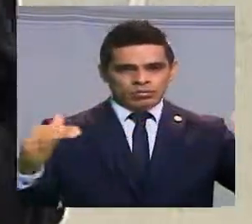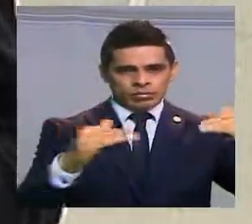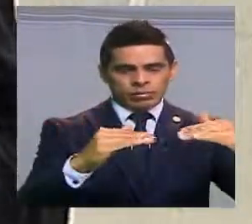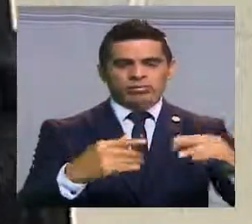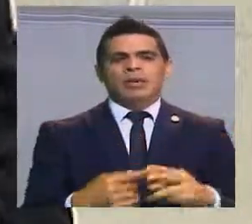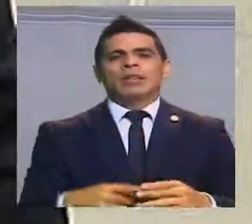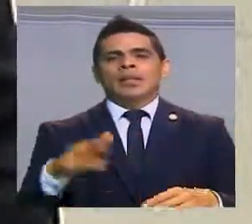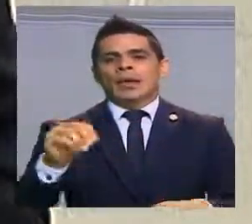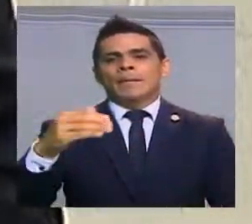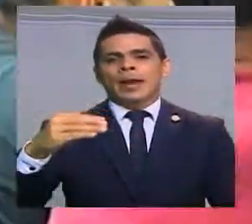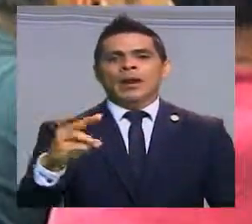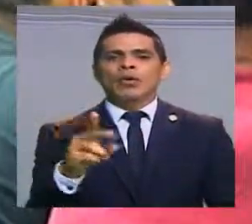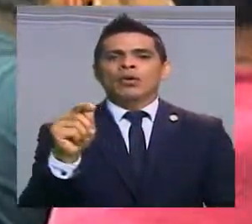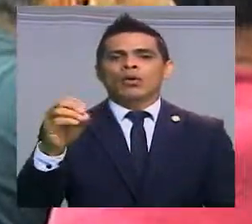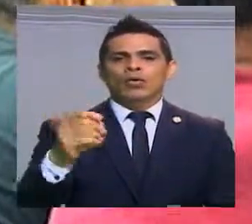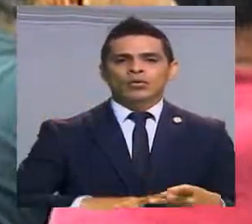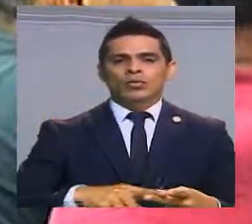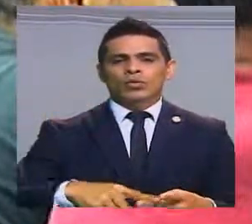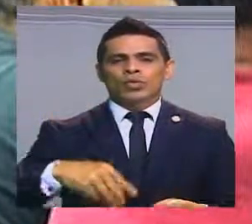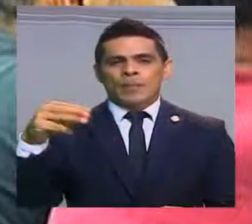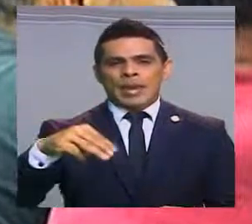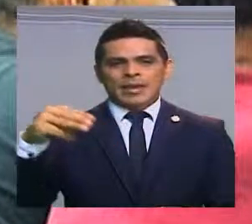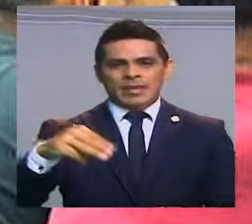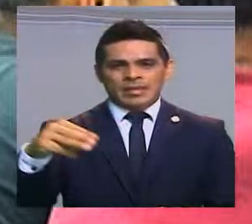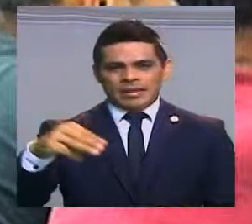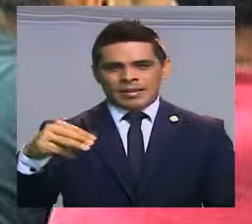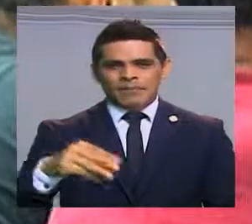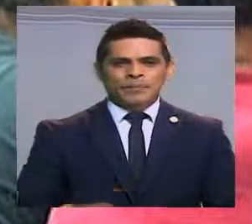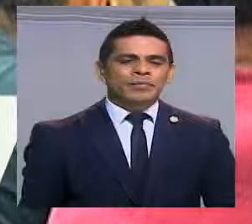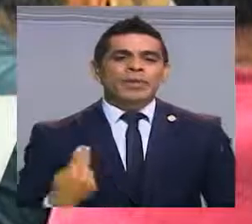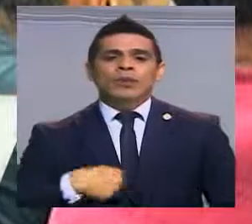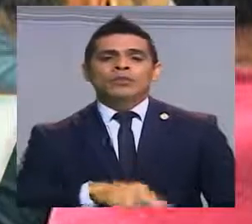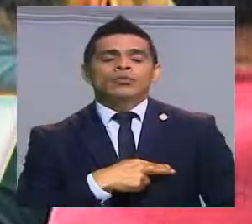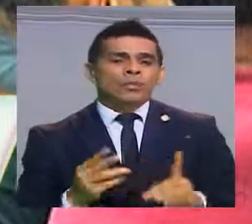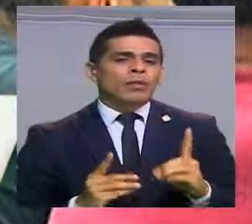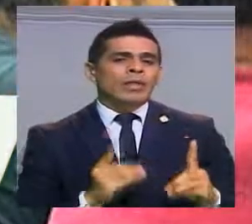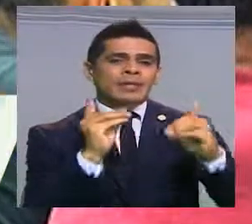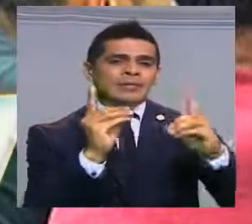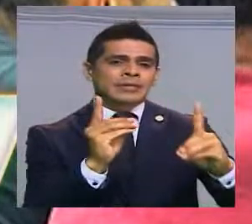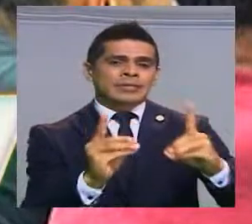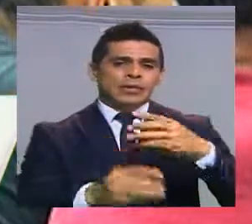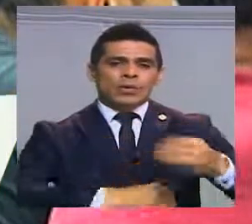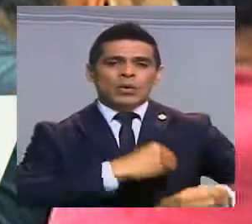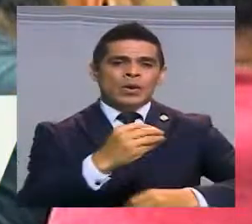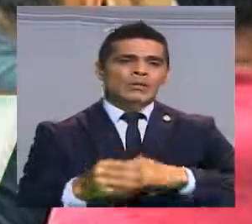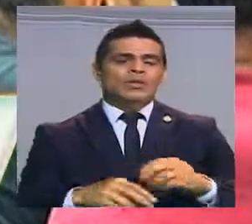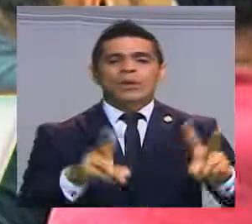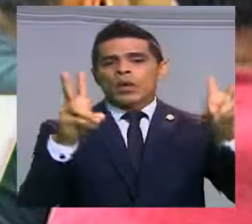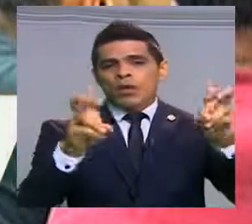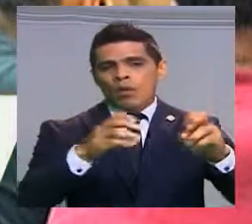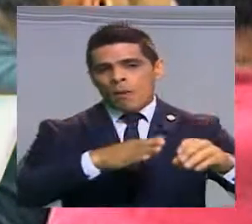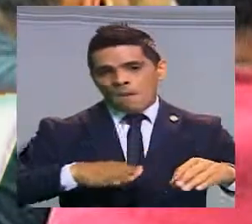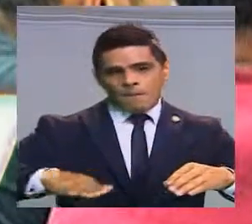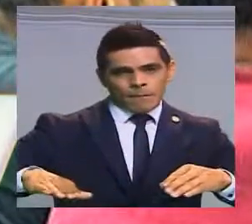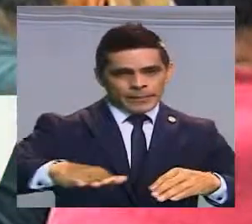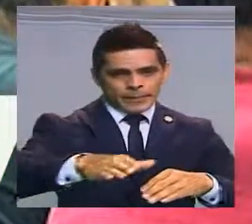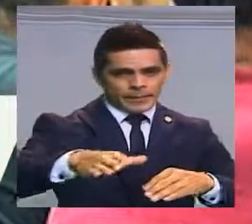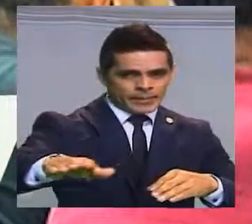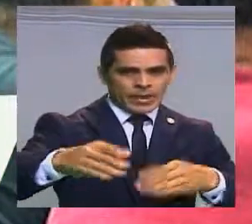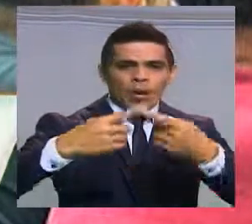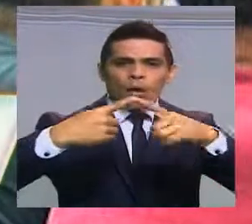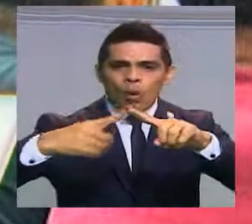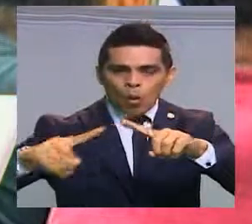entre Macuto y Maiquetía. Que hemos decidido hacer una vía alterna, en este caso una vía